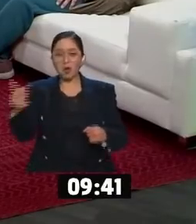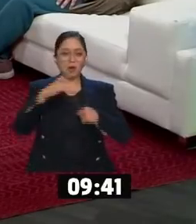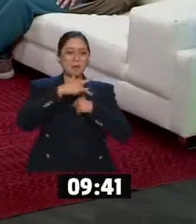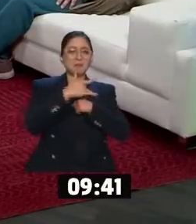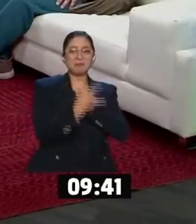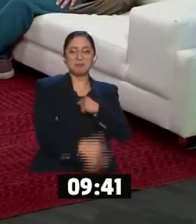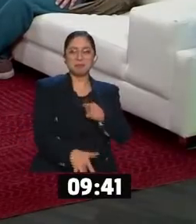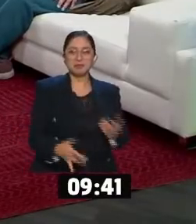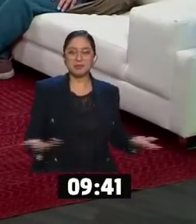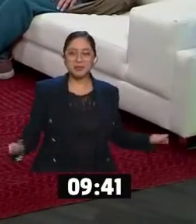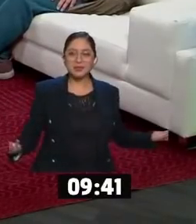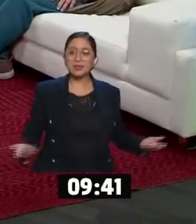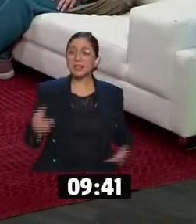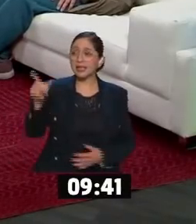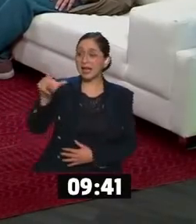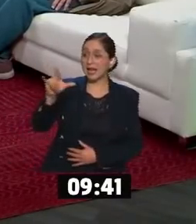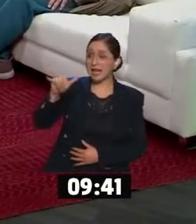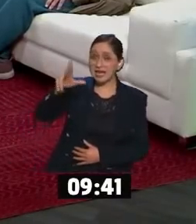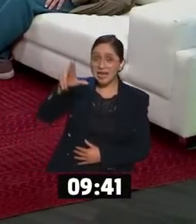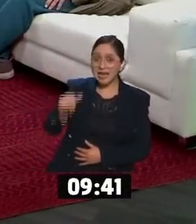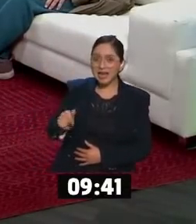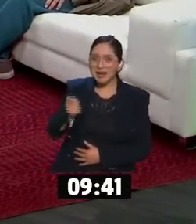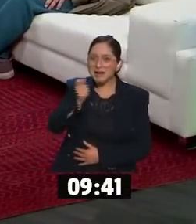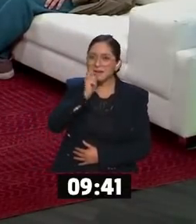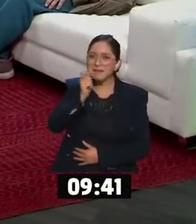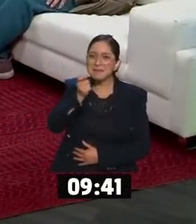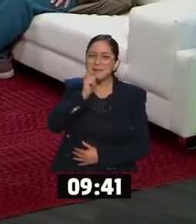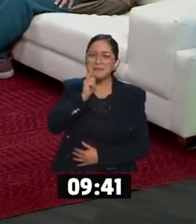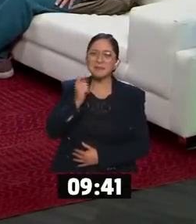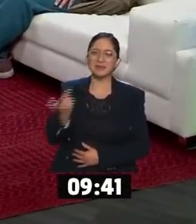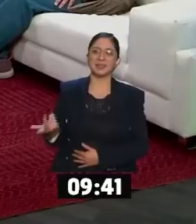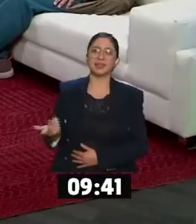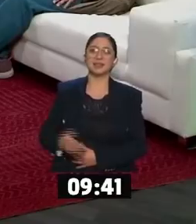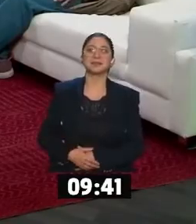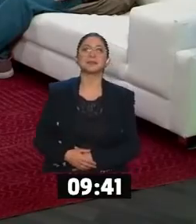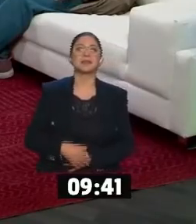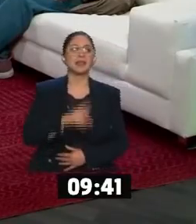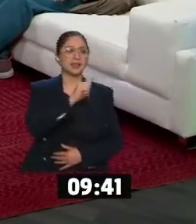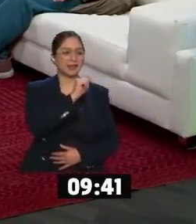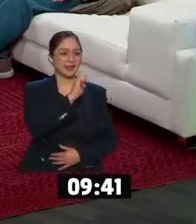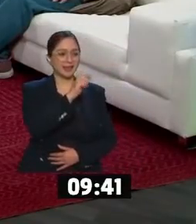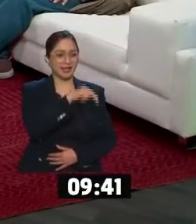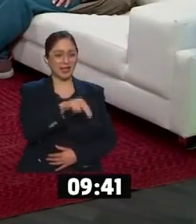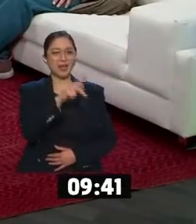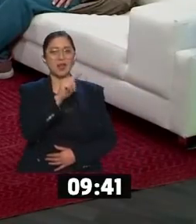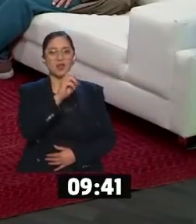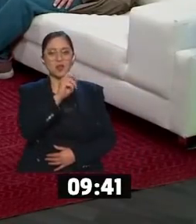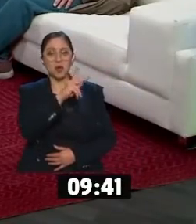le reventó el peyote, hijo. No. Qué maravilla. Bueno, claro, ni modo de no bailar. Con